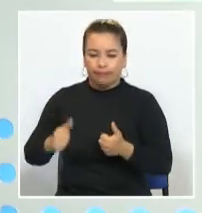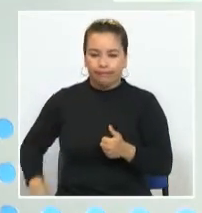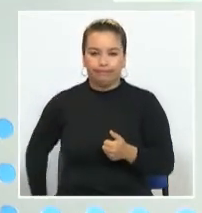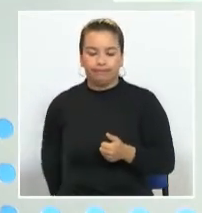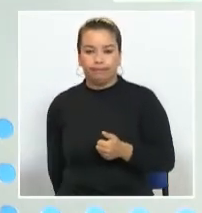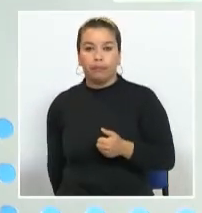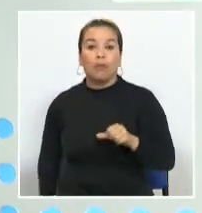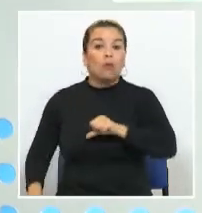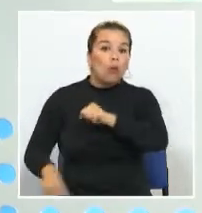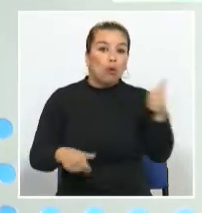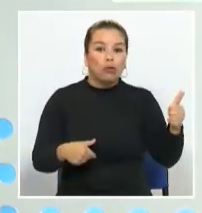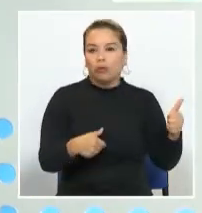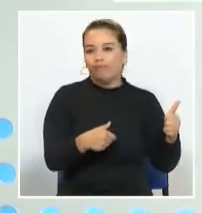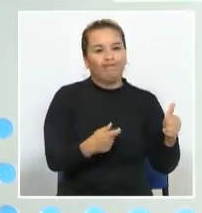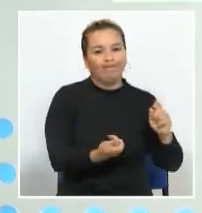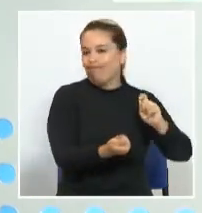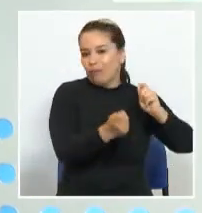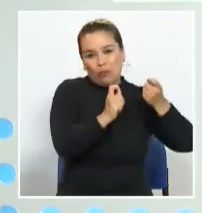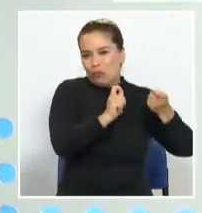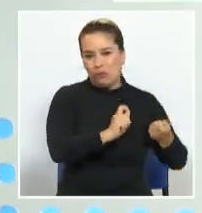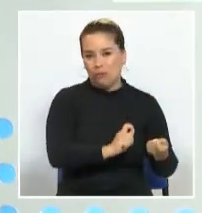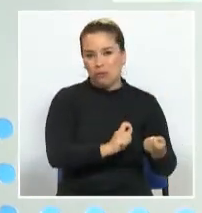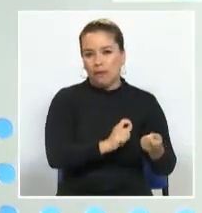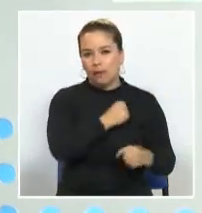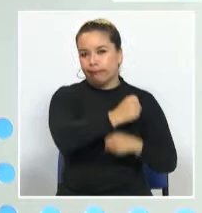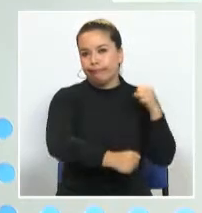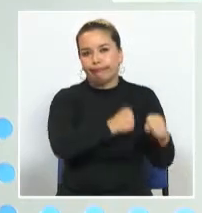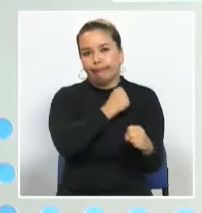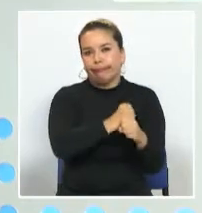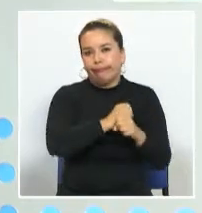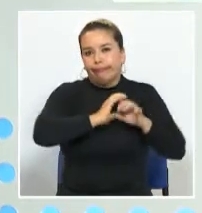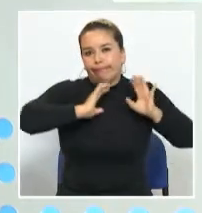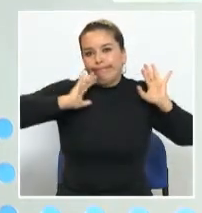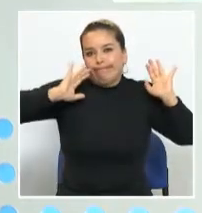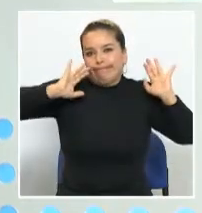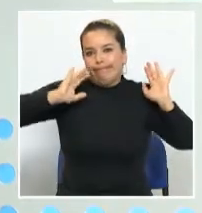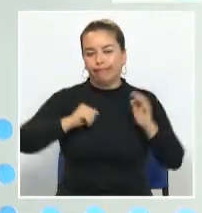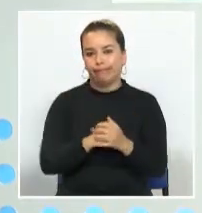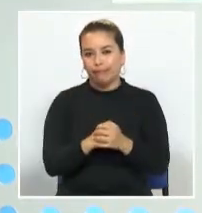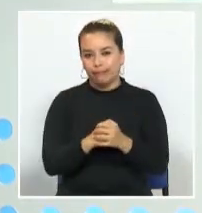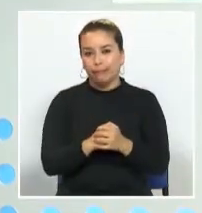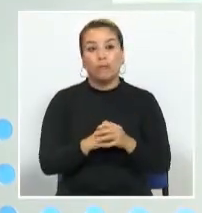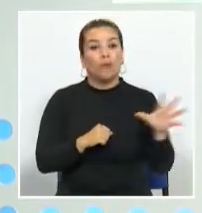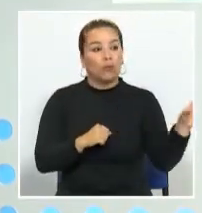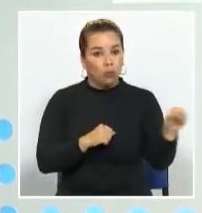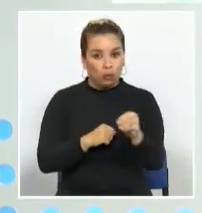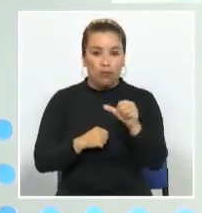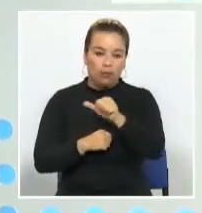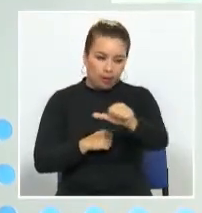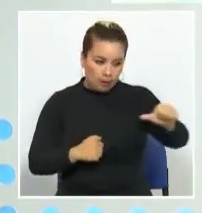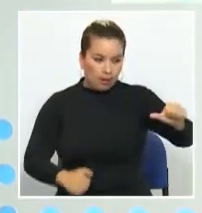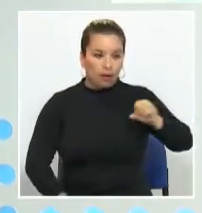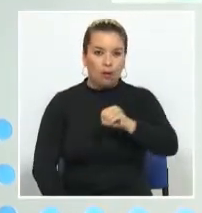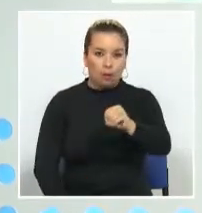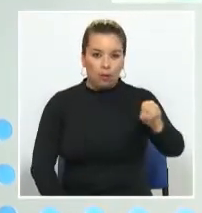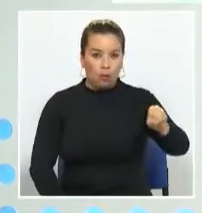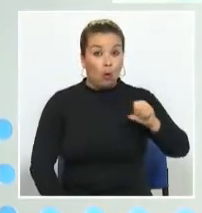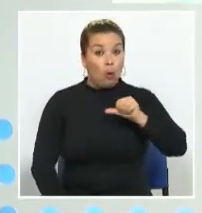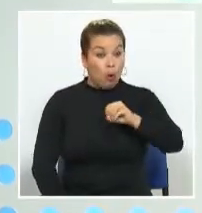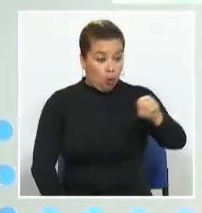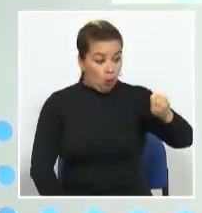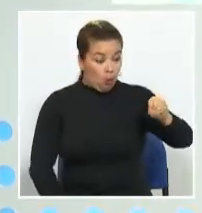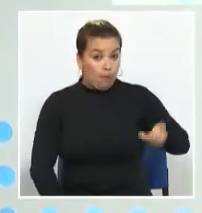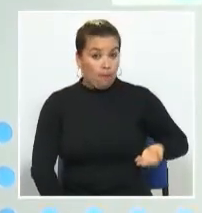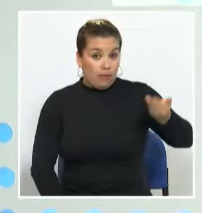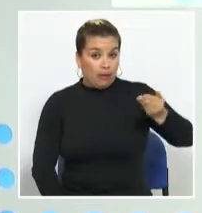edad. Definitivamente todos, tanto hombres como mujeres, hombres por encima de los 55 años